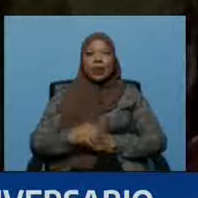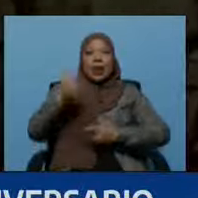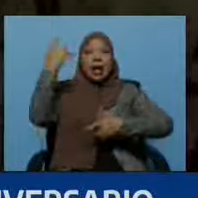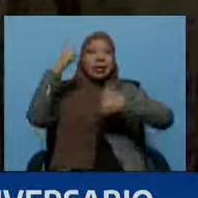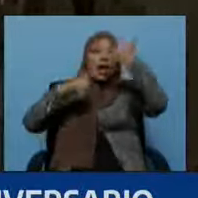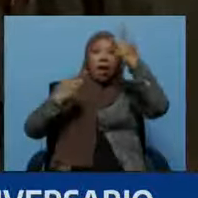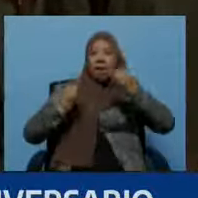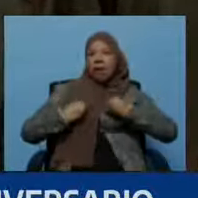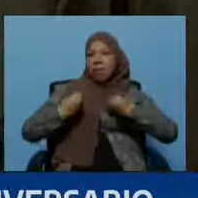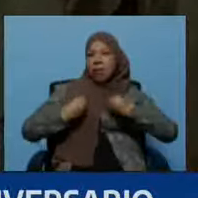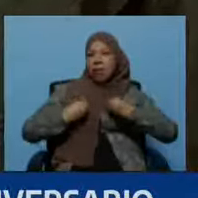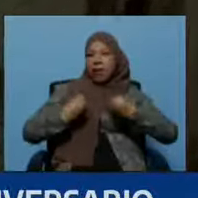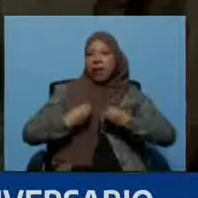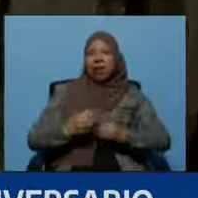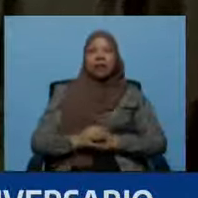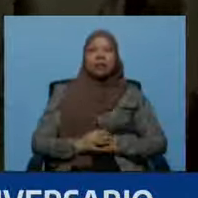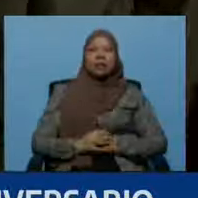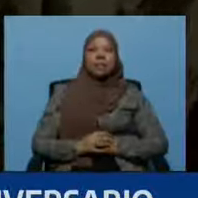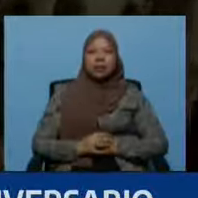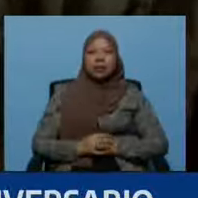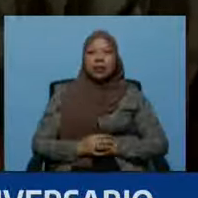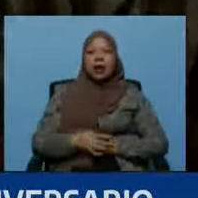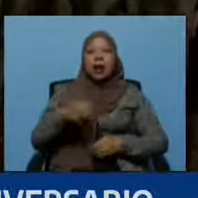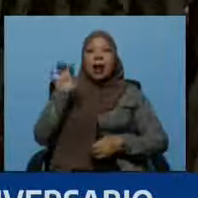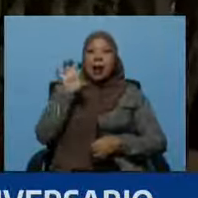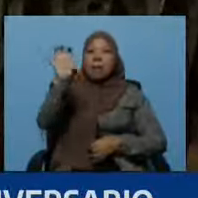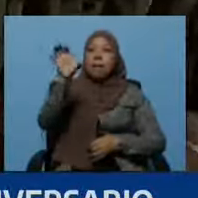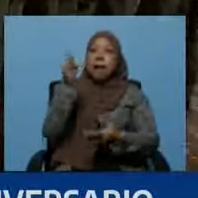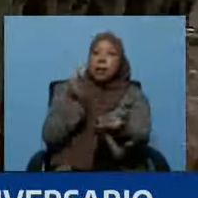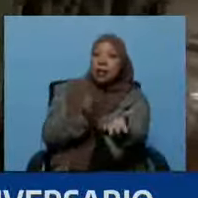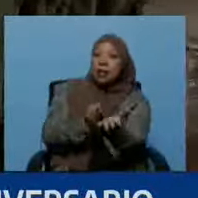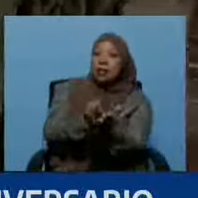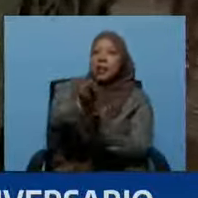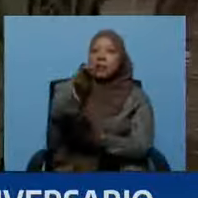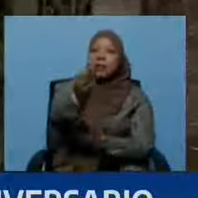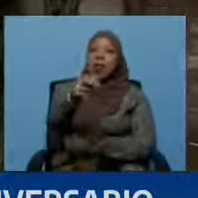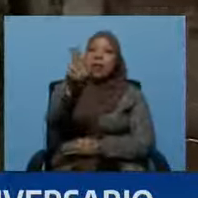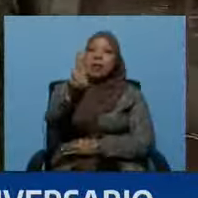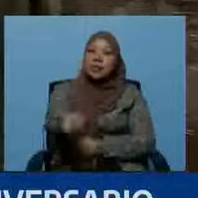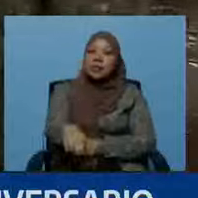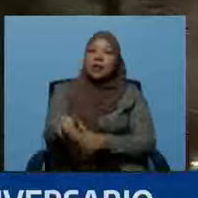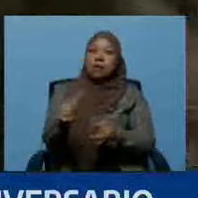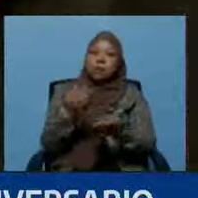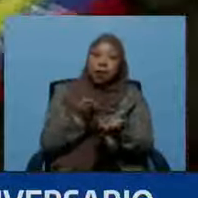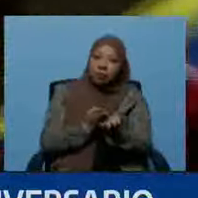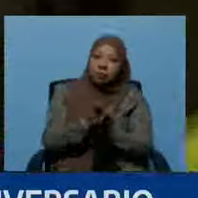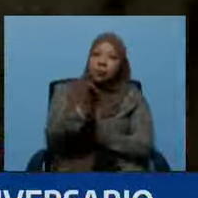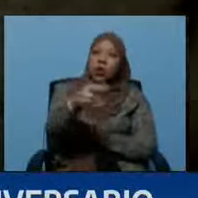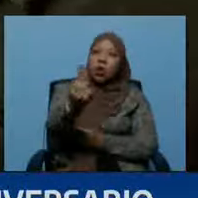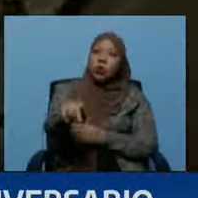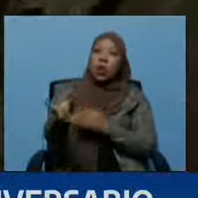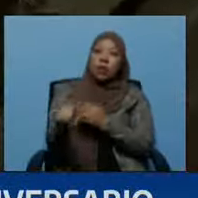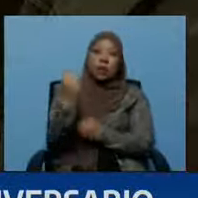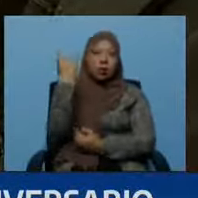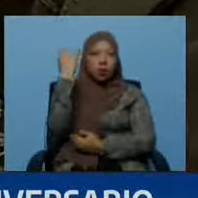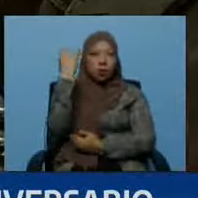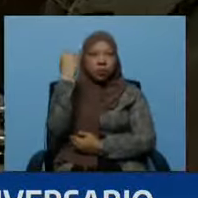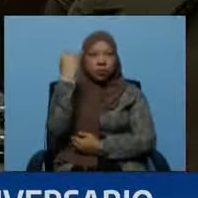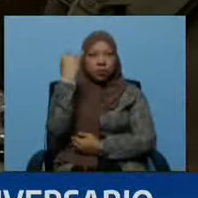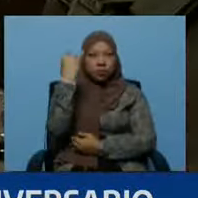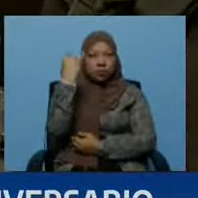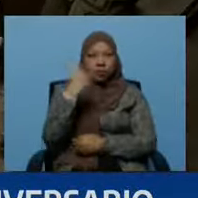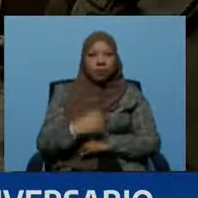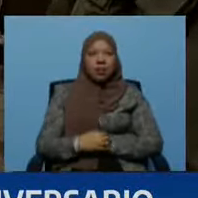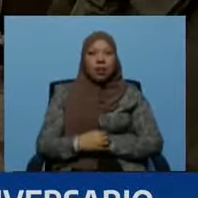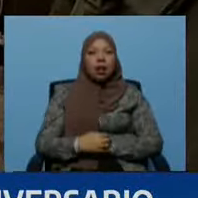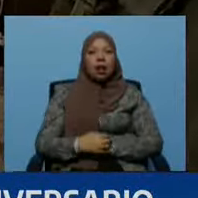¡Chávez vive! ¡La patria sigue! ¡Leales siempre! ¡Traidores nunca! Mi comandante